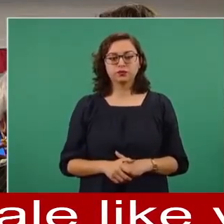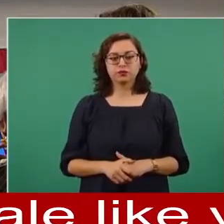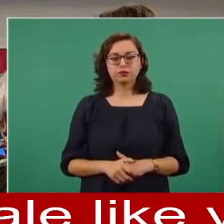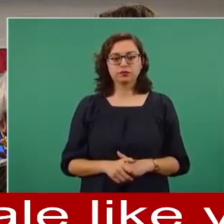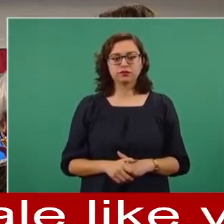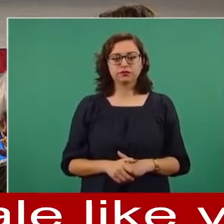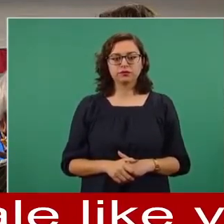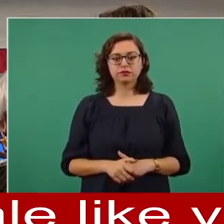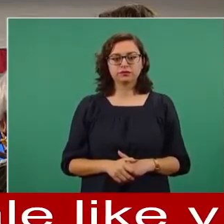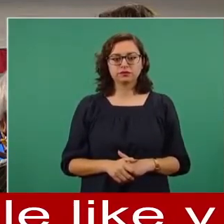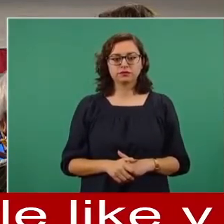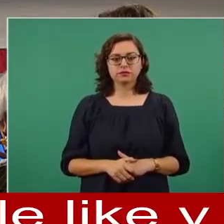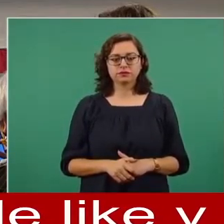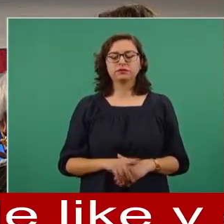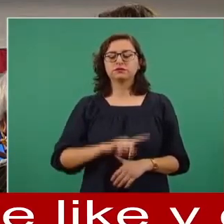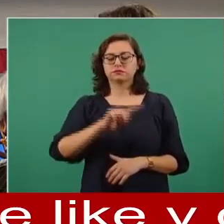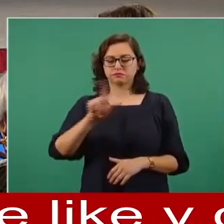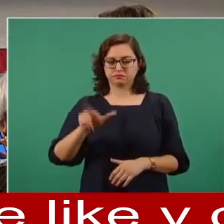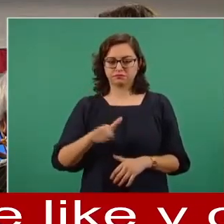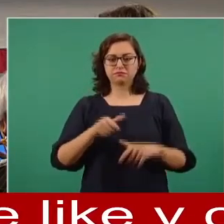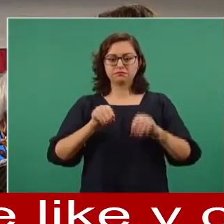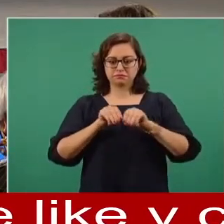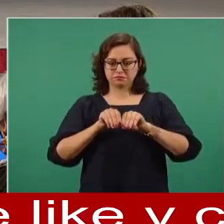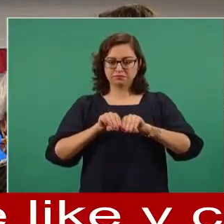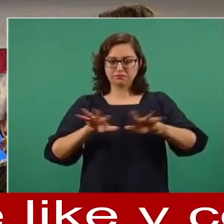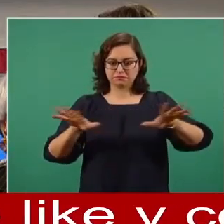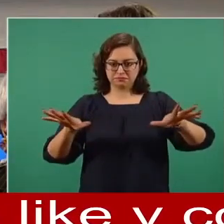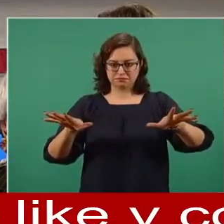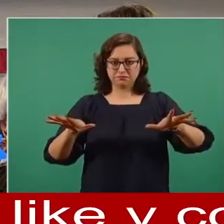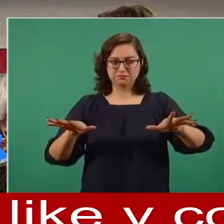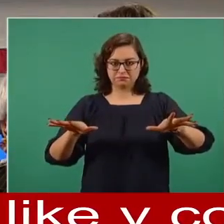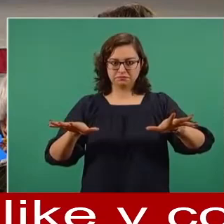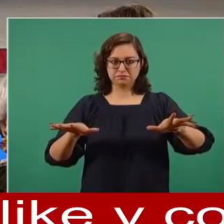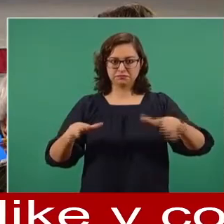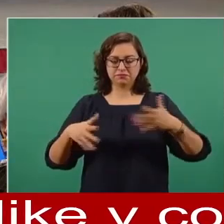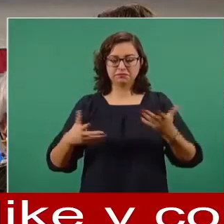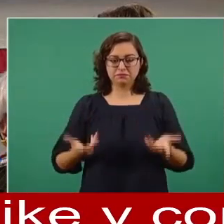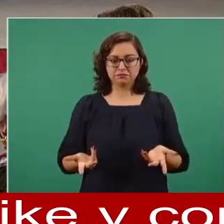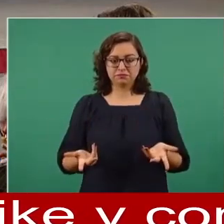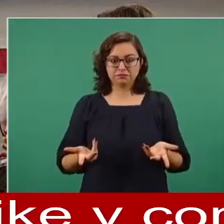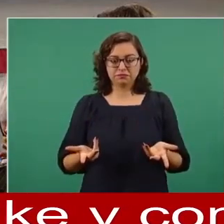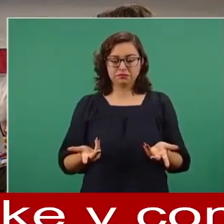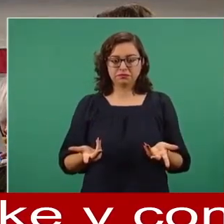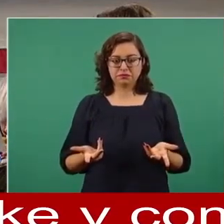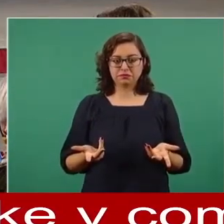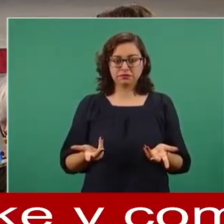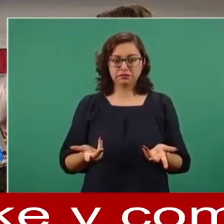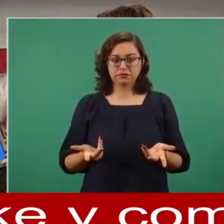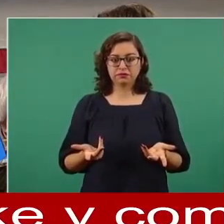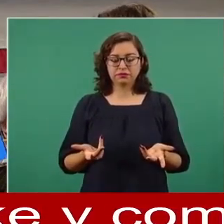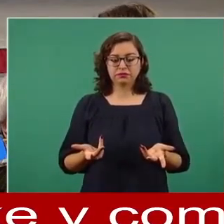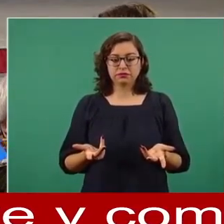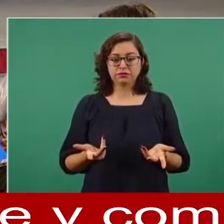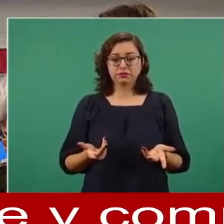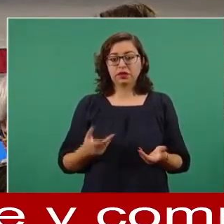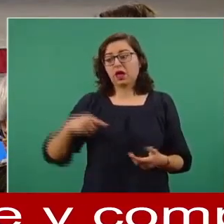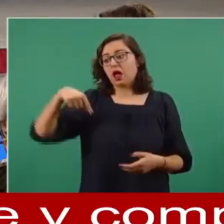La vamos a dar a conocer para que, pues, no sólo sea la encuesta de